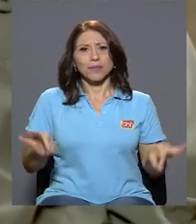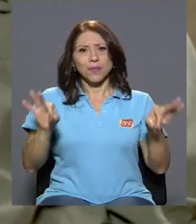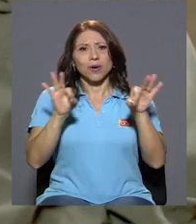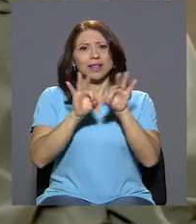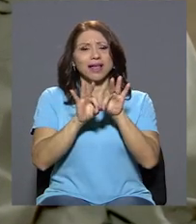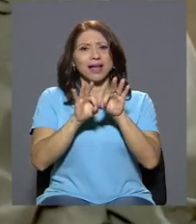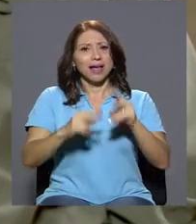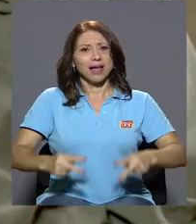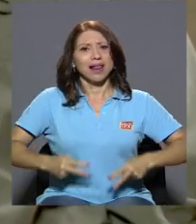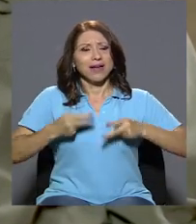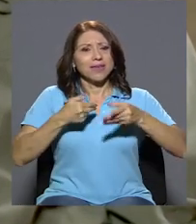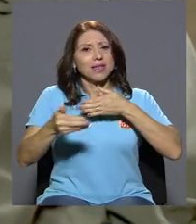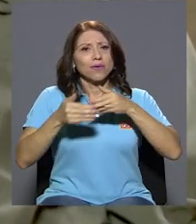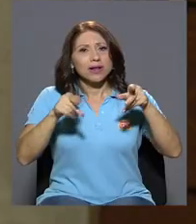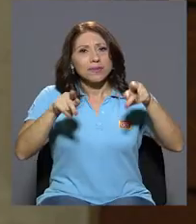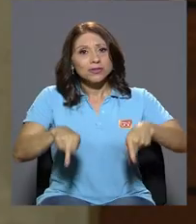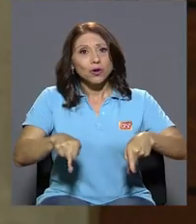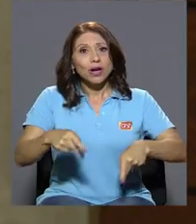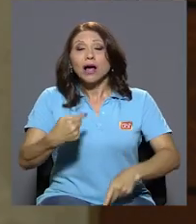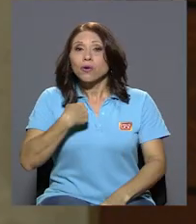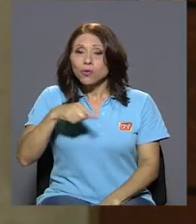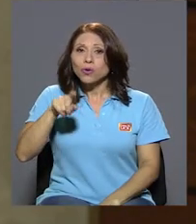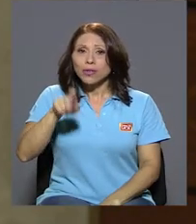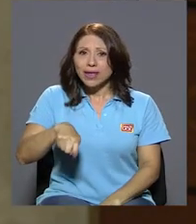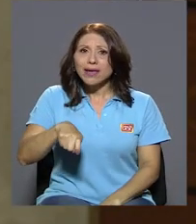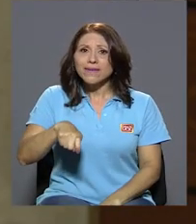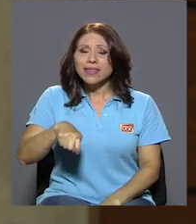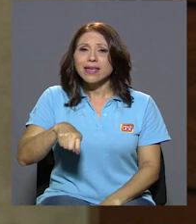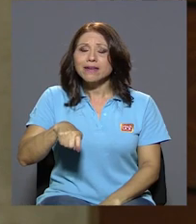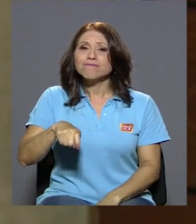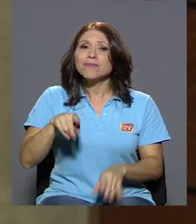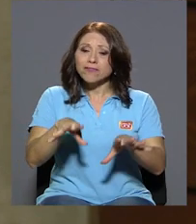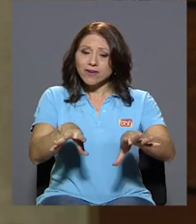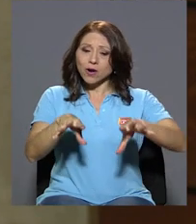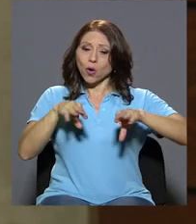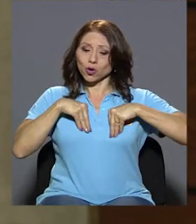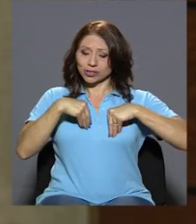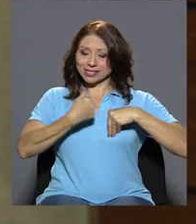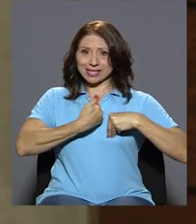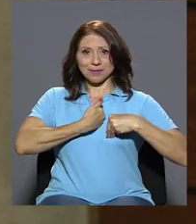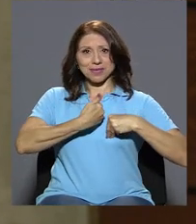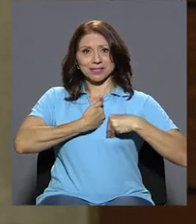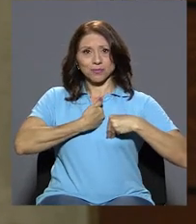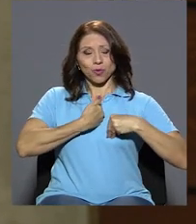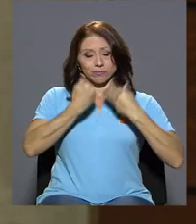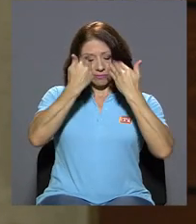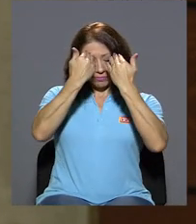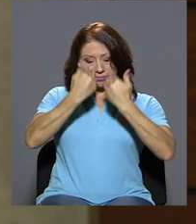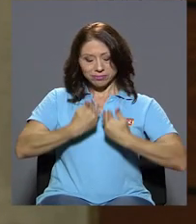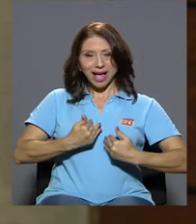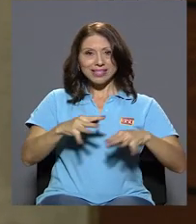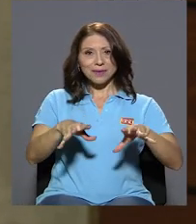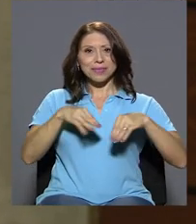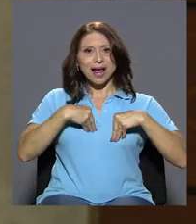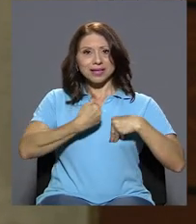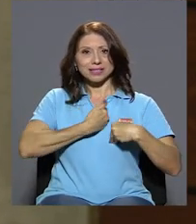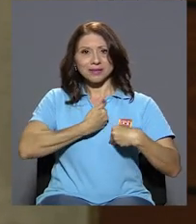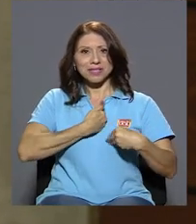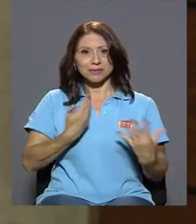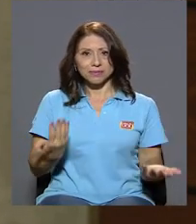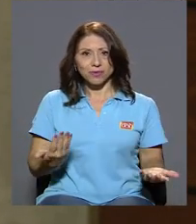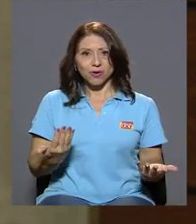importante en la vida de cualquier persona que reconocerse a sí mismo y aceptarse a sí mismo